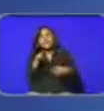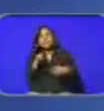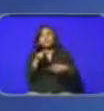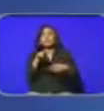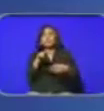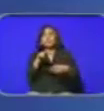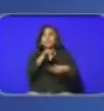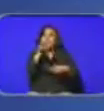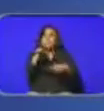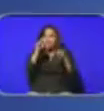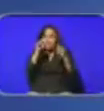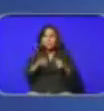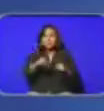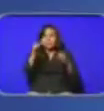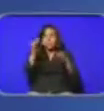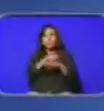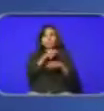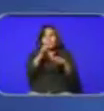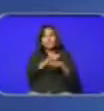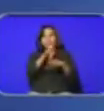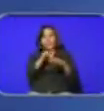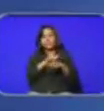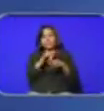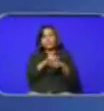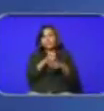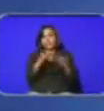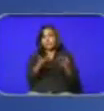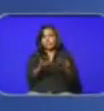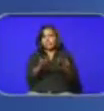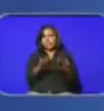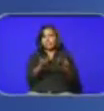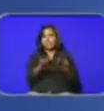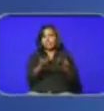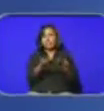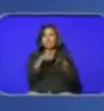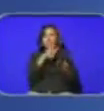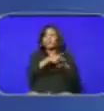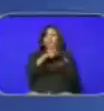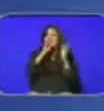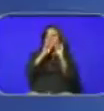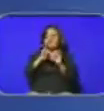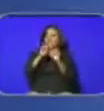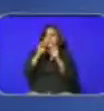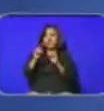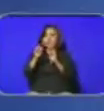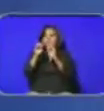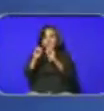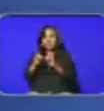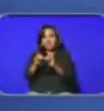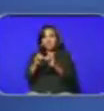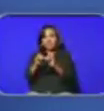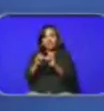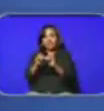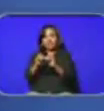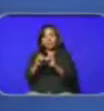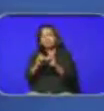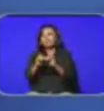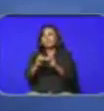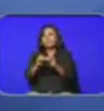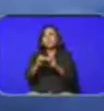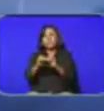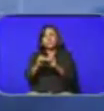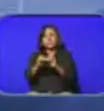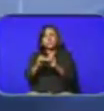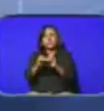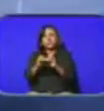el mismo lugar o en el mismo hangar donde se recibiría formación o se prestaría servicios para el mantenimiento de motores.